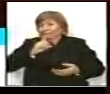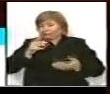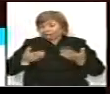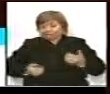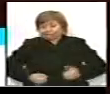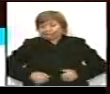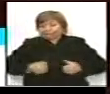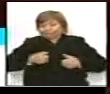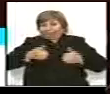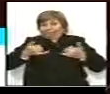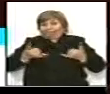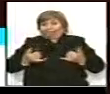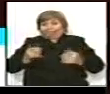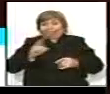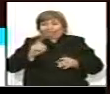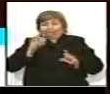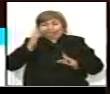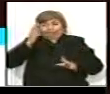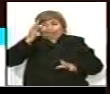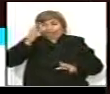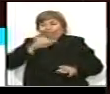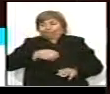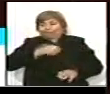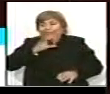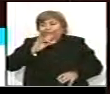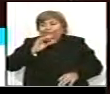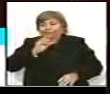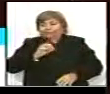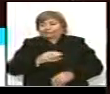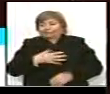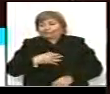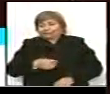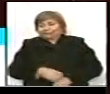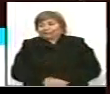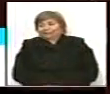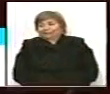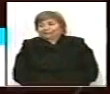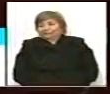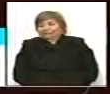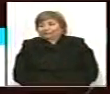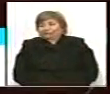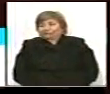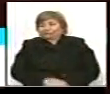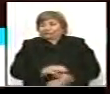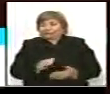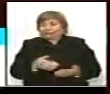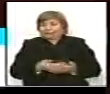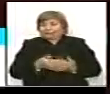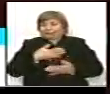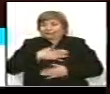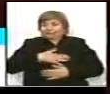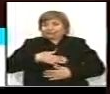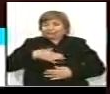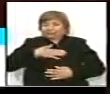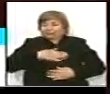estamos viviendo hoy que no queremos vivir hasta los 80 años. Todo lo que vamos a